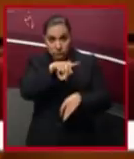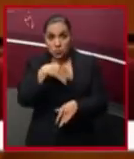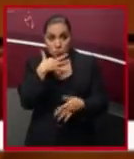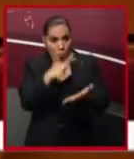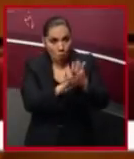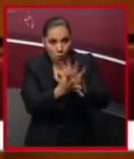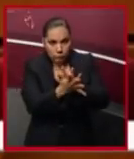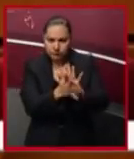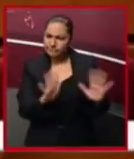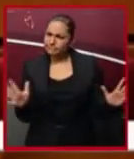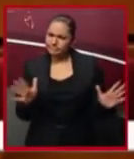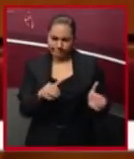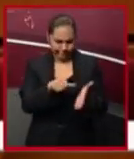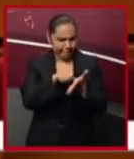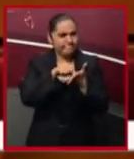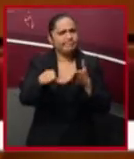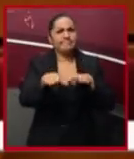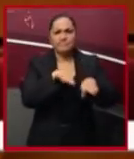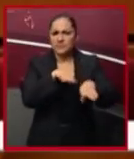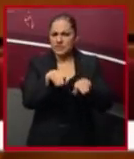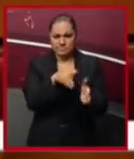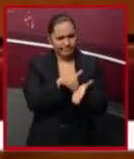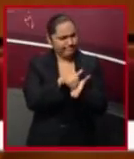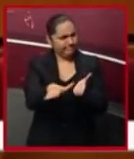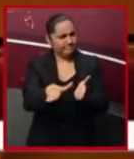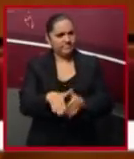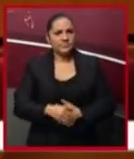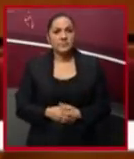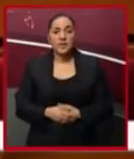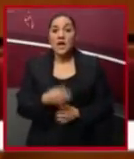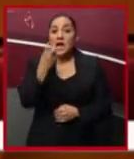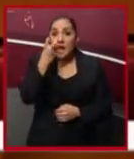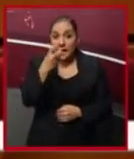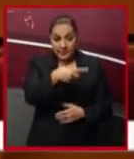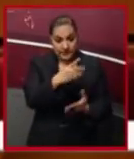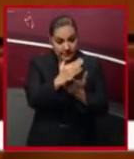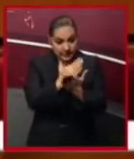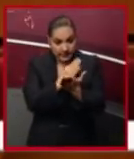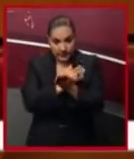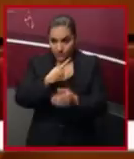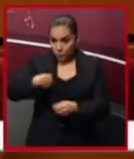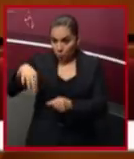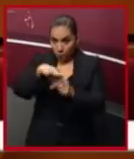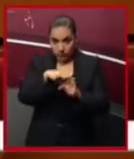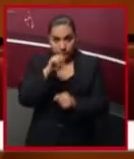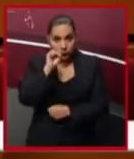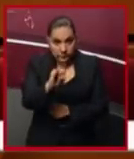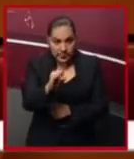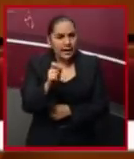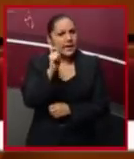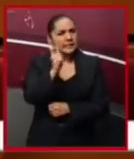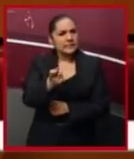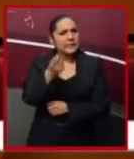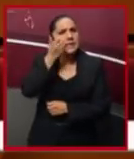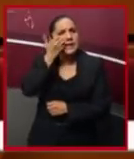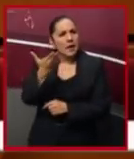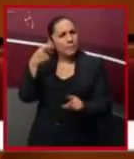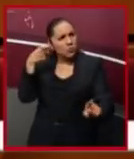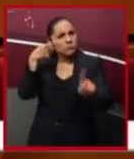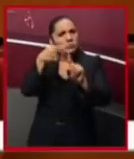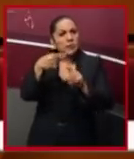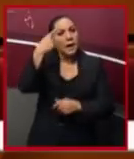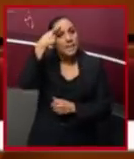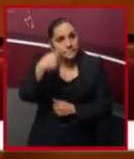Votar a favor de este dictamen es votar a favor de acabar definitivamente con la impunidad y la inmunidad de la que